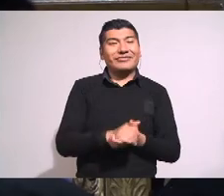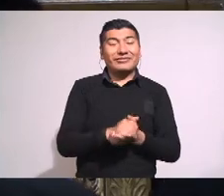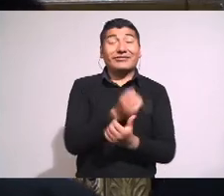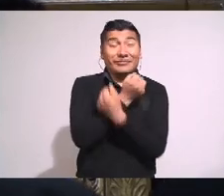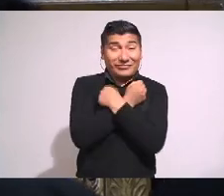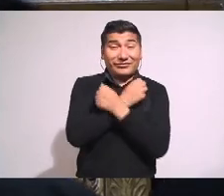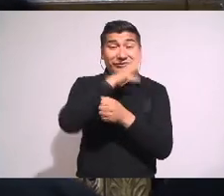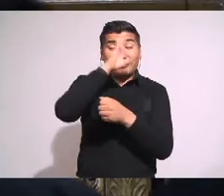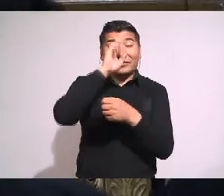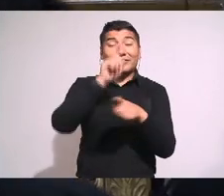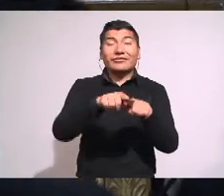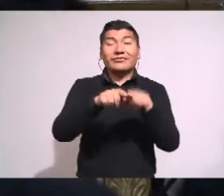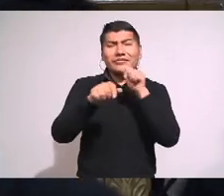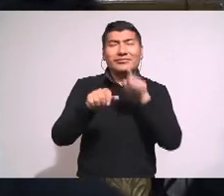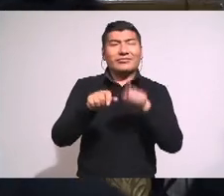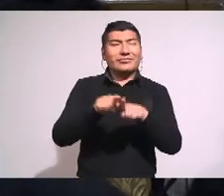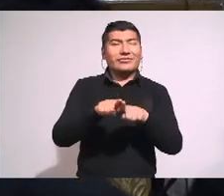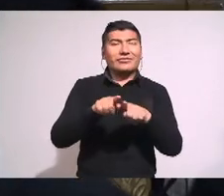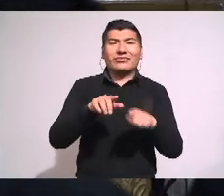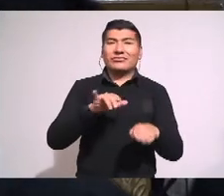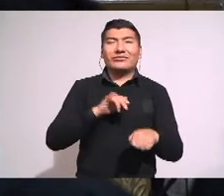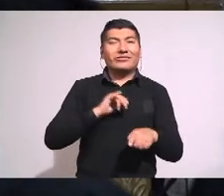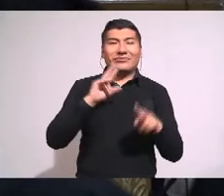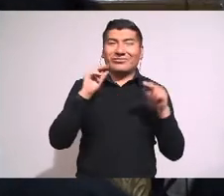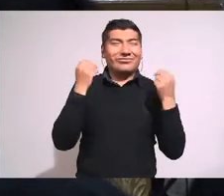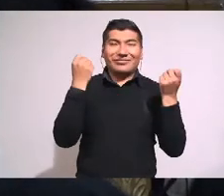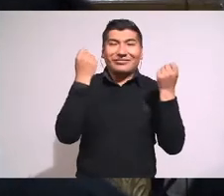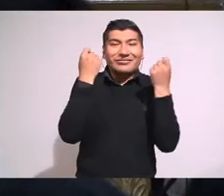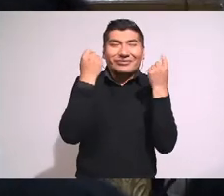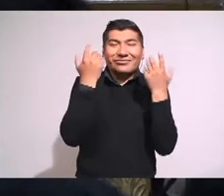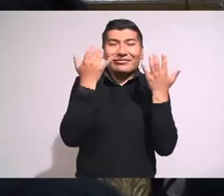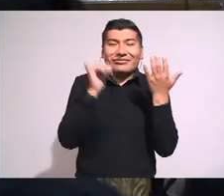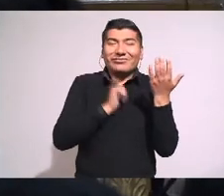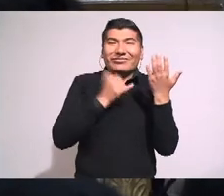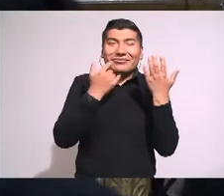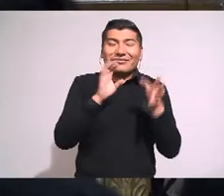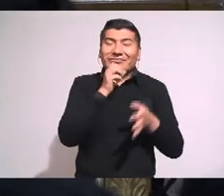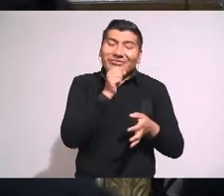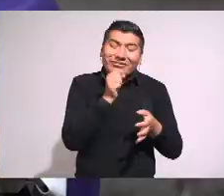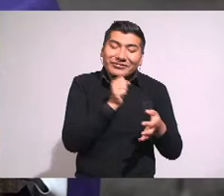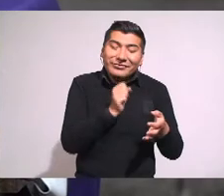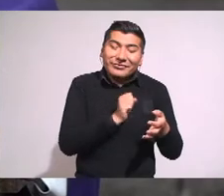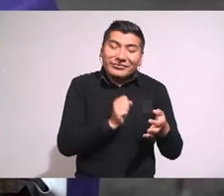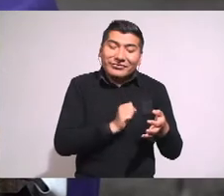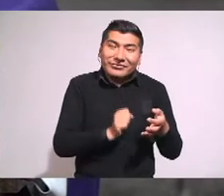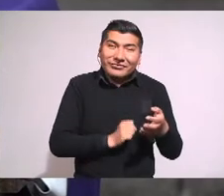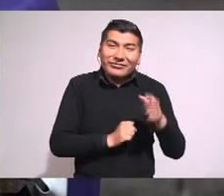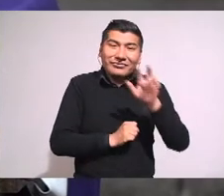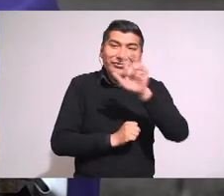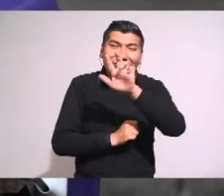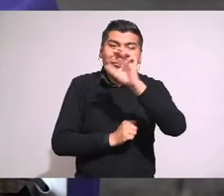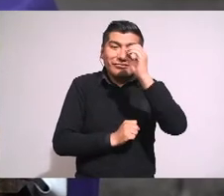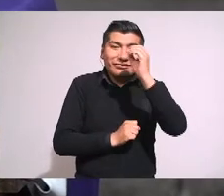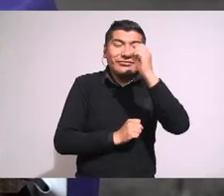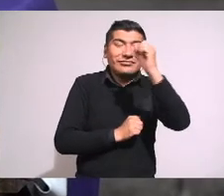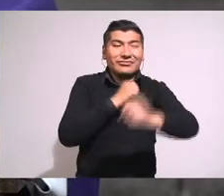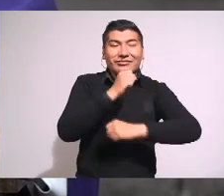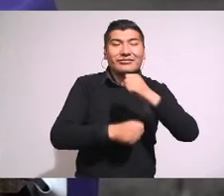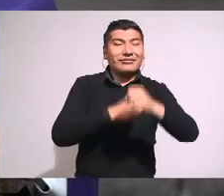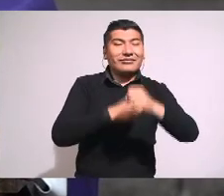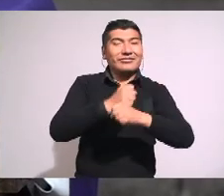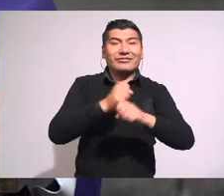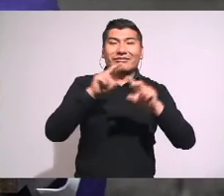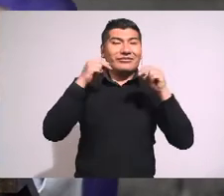Queridos hermanos, yo no entiendo, ya soy medio viejito en el sacerdocio, más de 30 años, no